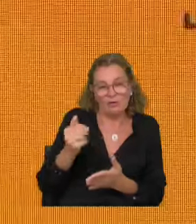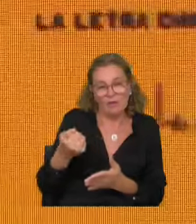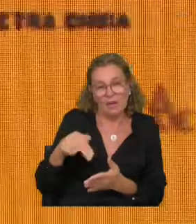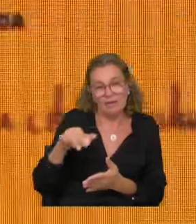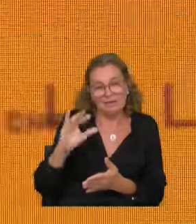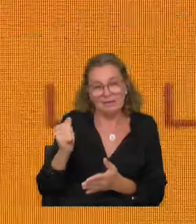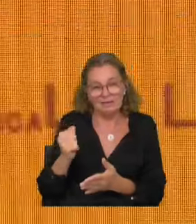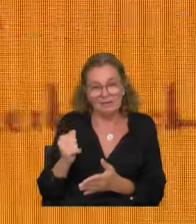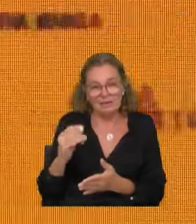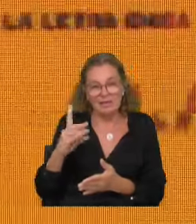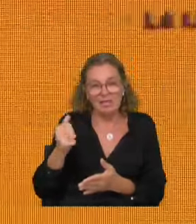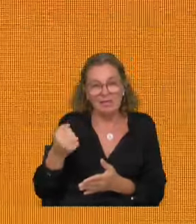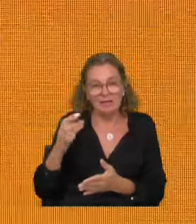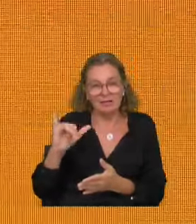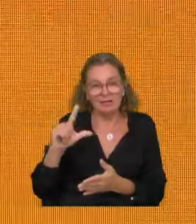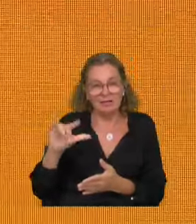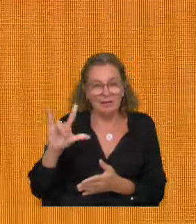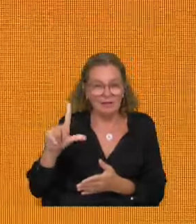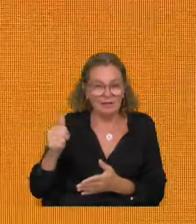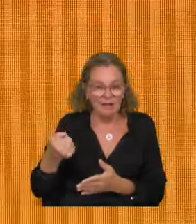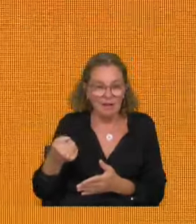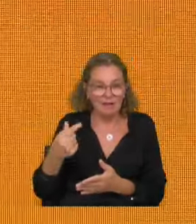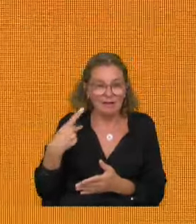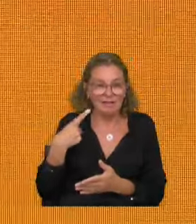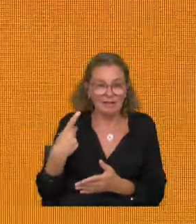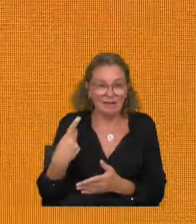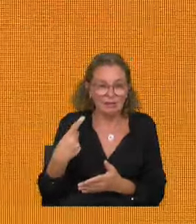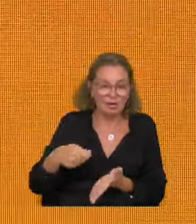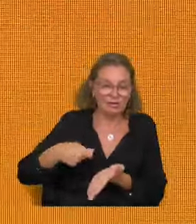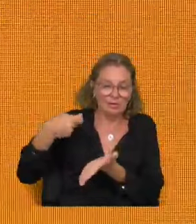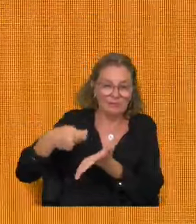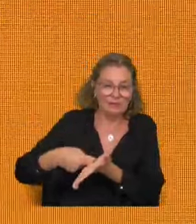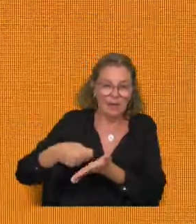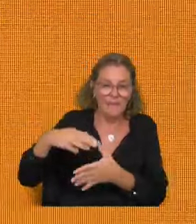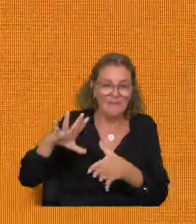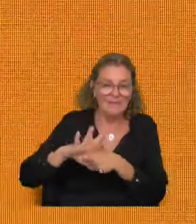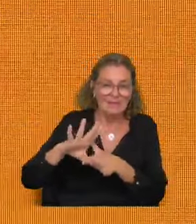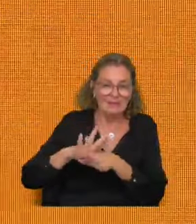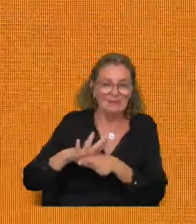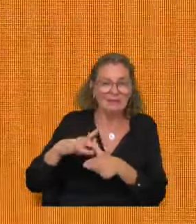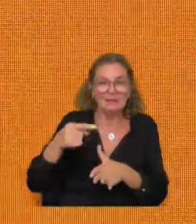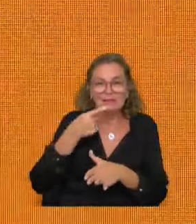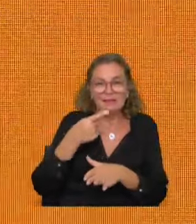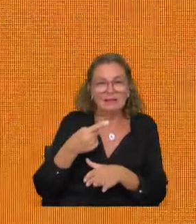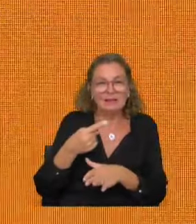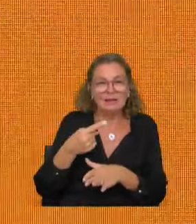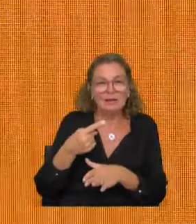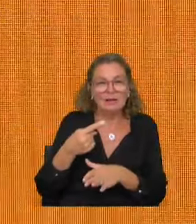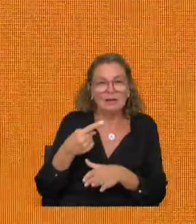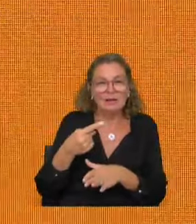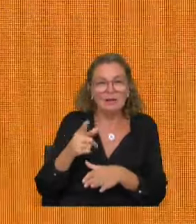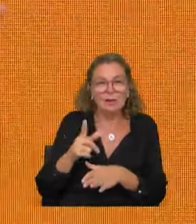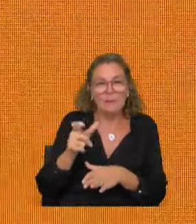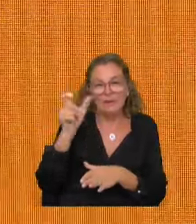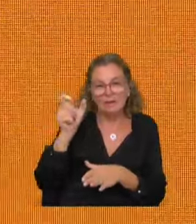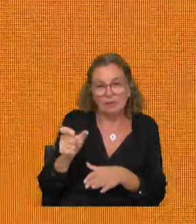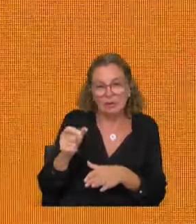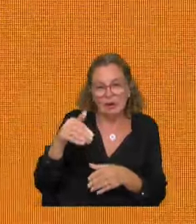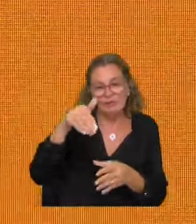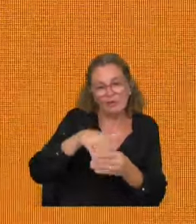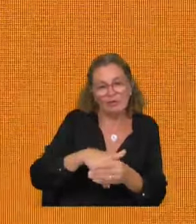Silva o o o manc que es el director de transferencias del mides Entonces digamos los precandidatos no aparecen en esa